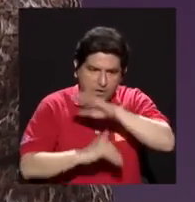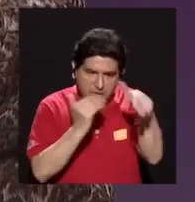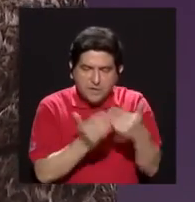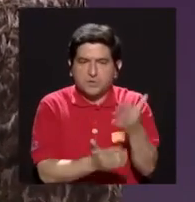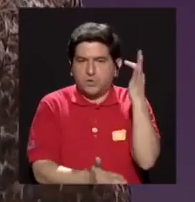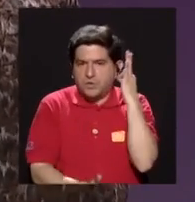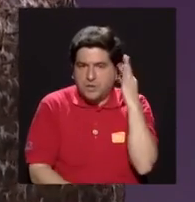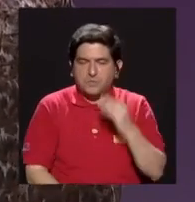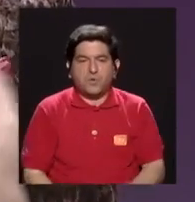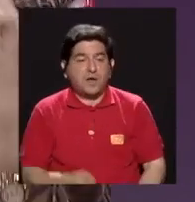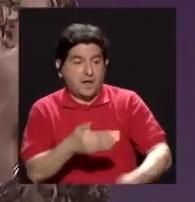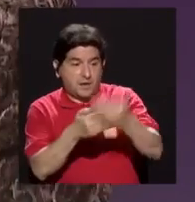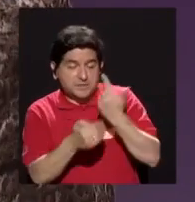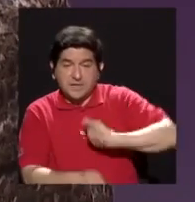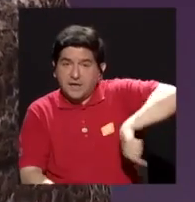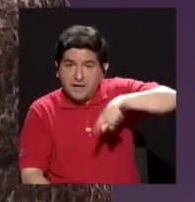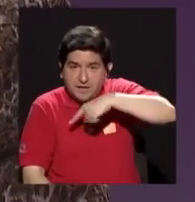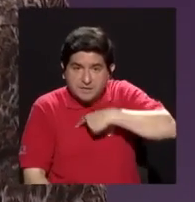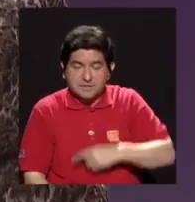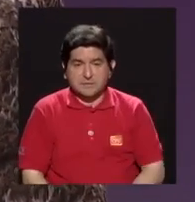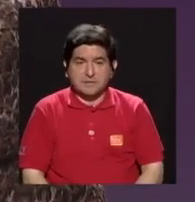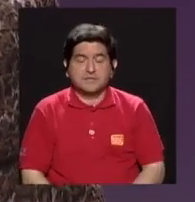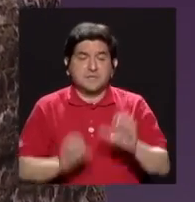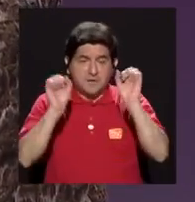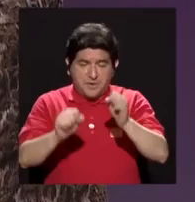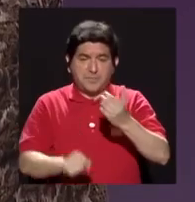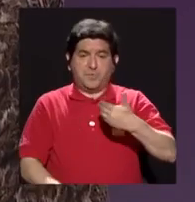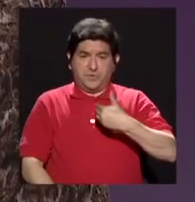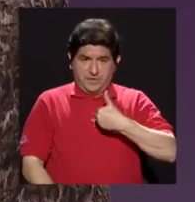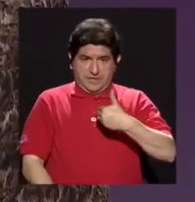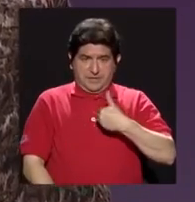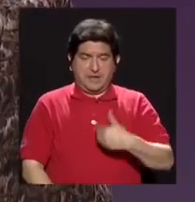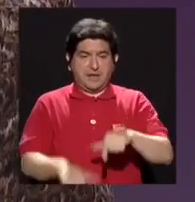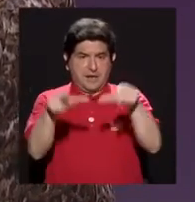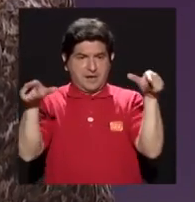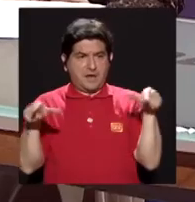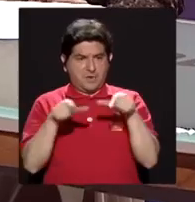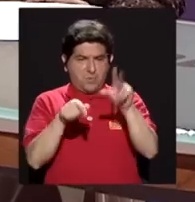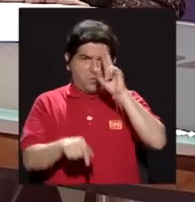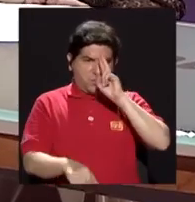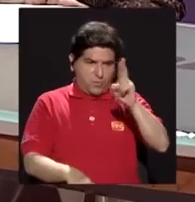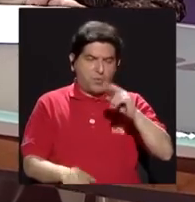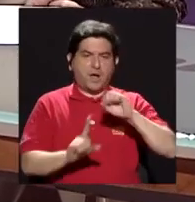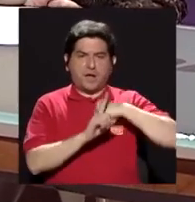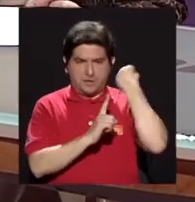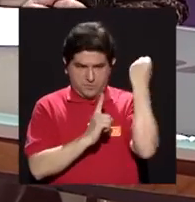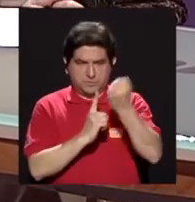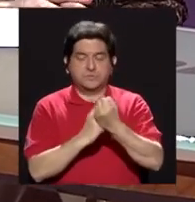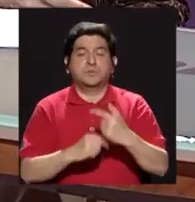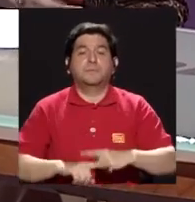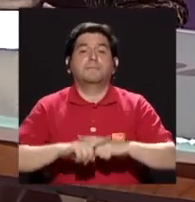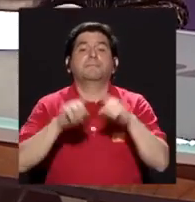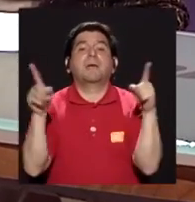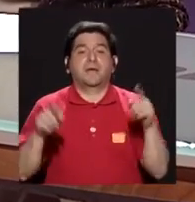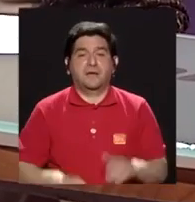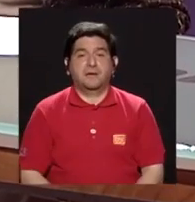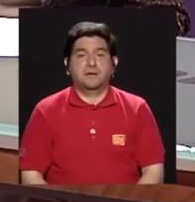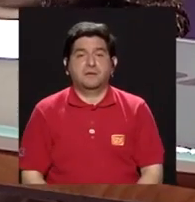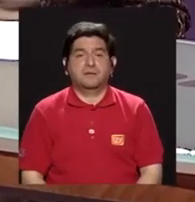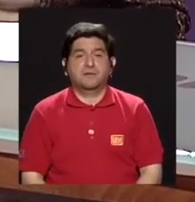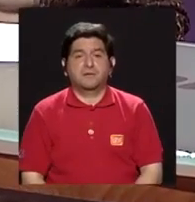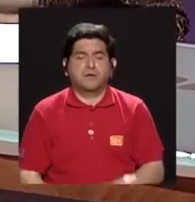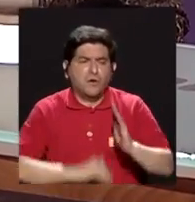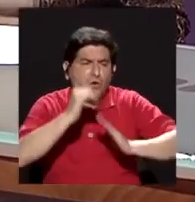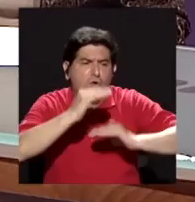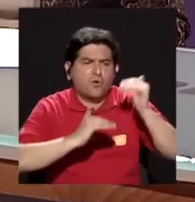mujeres que estuvieron antes que nosotras para que nosotras pudiésemos tener un lugar de respeto en la sociedad pero qué pasa con